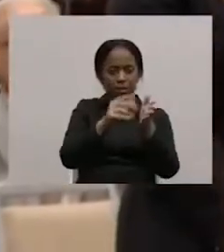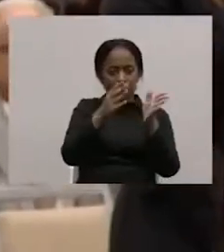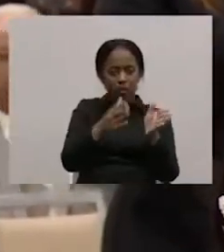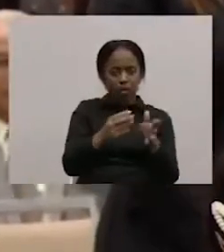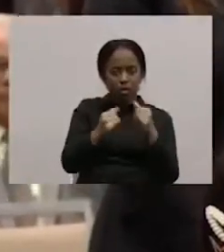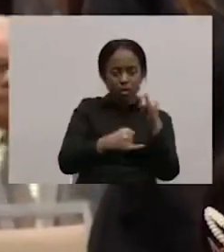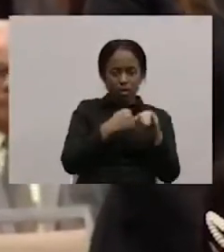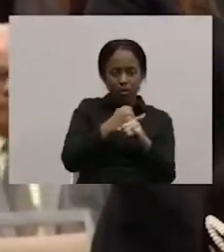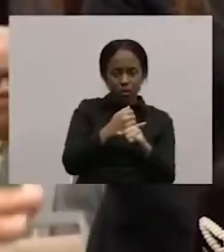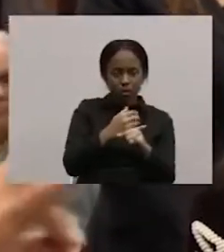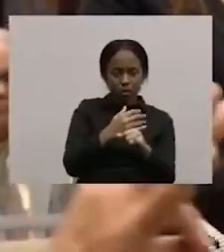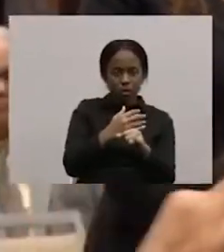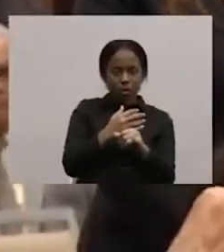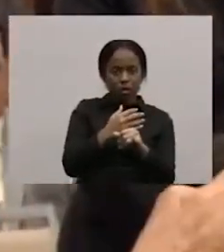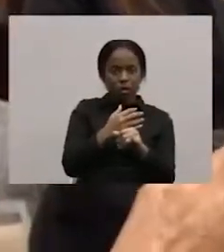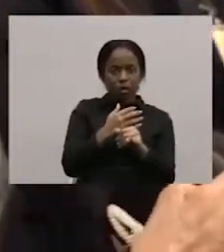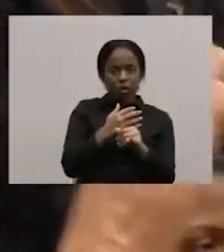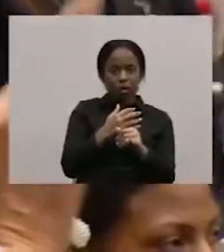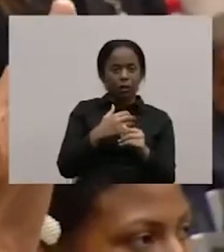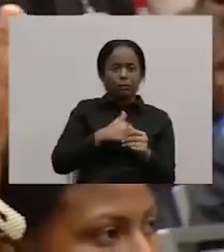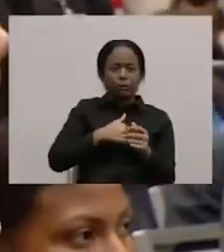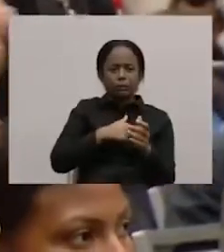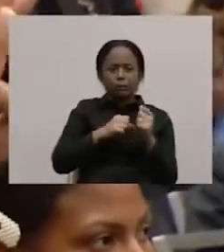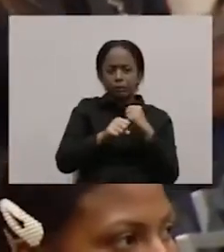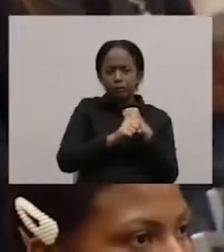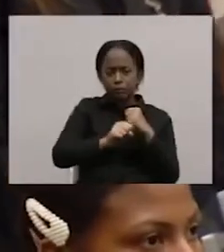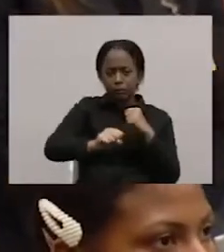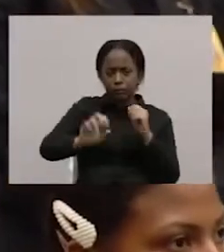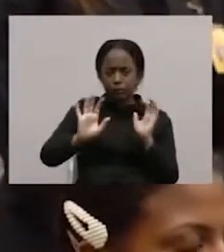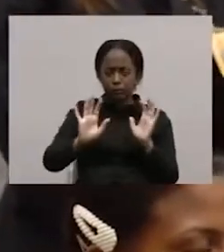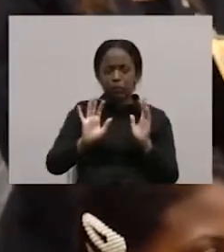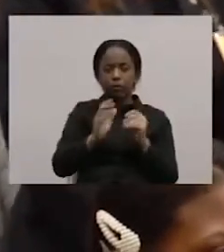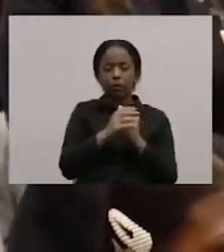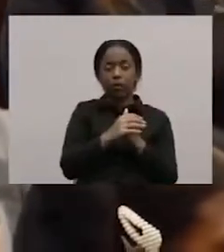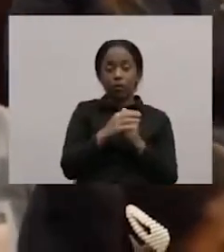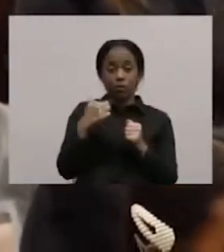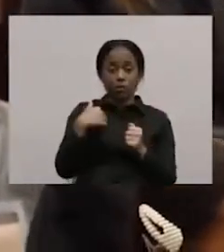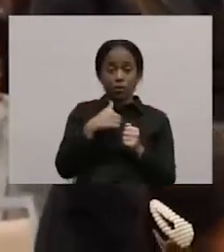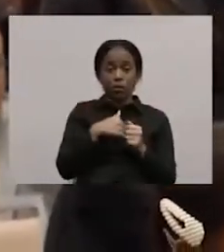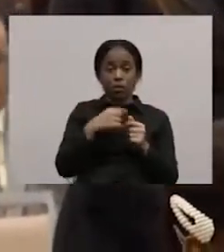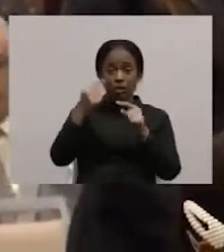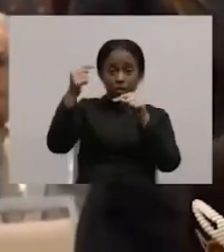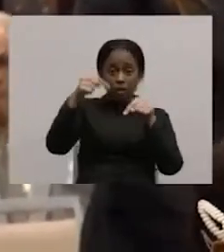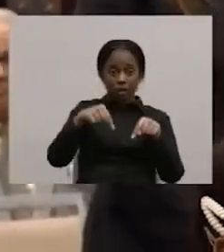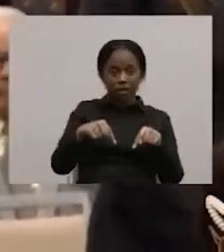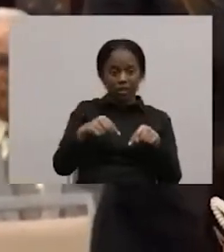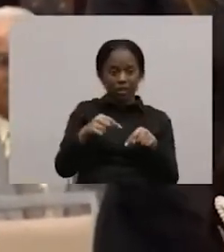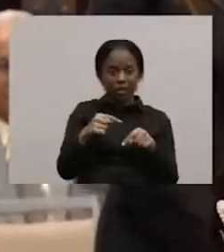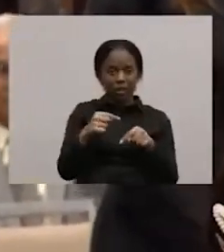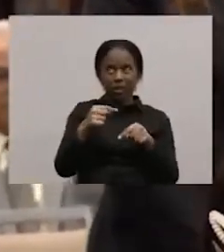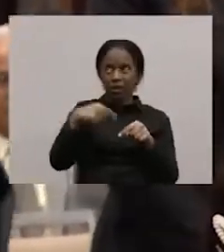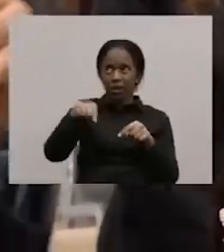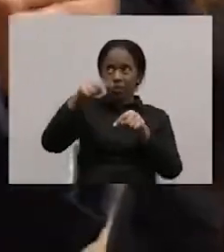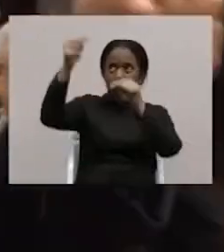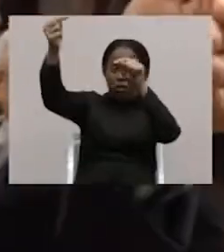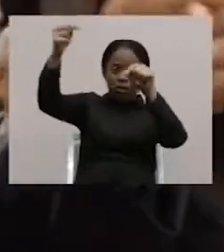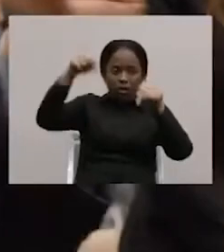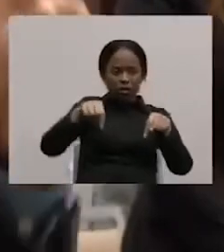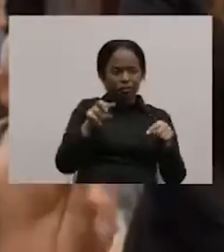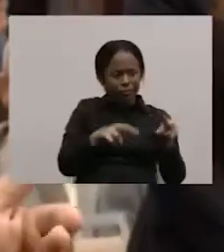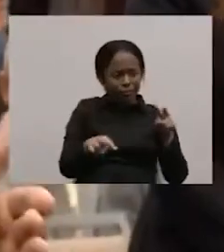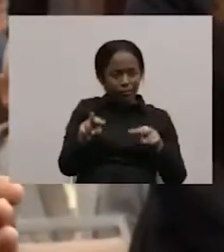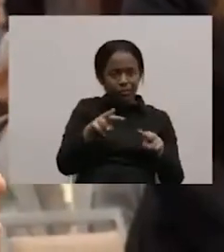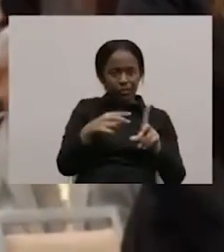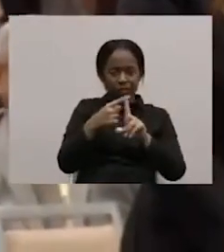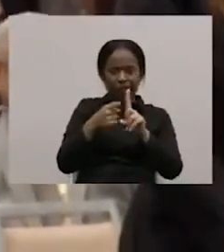mediar, escúcheme que estoy haciendo un poco, pero termino ahí, cuando vinieron aquí a mediar desde la